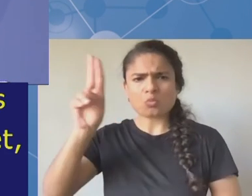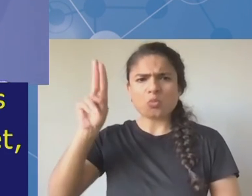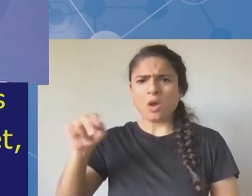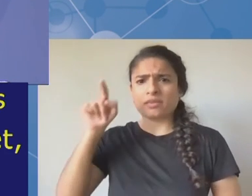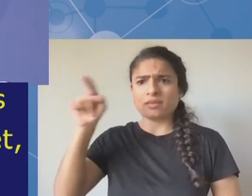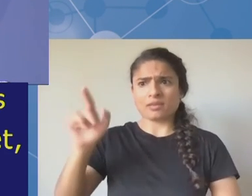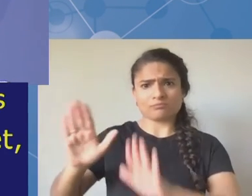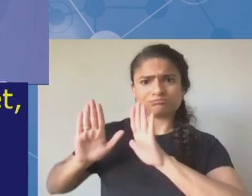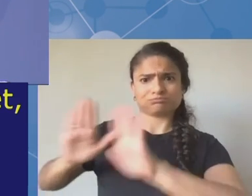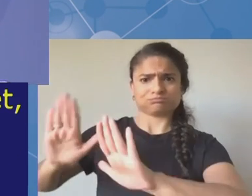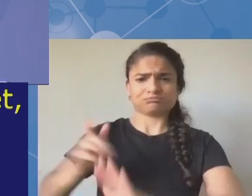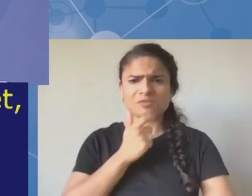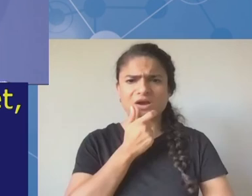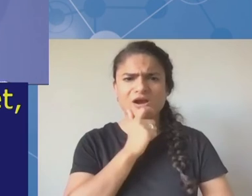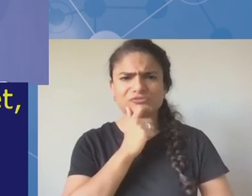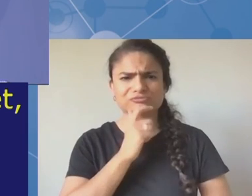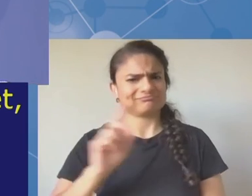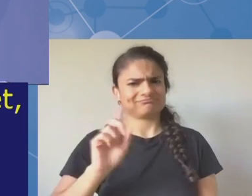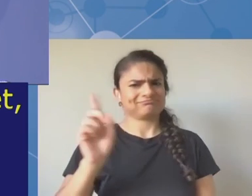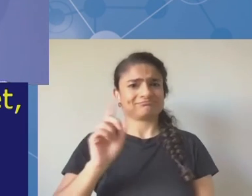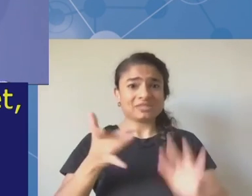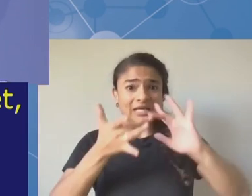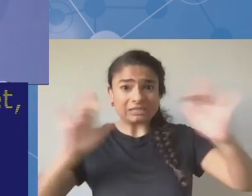es ubicuo.